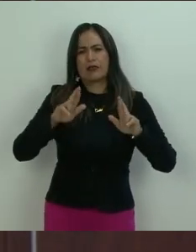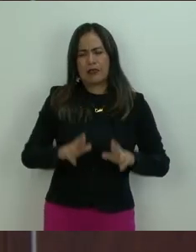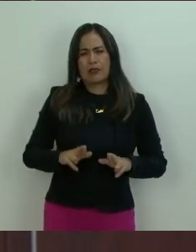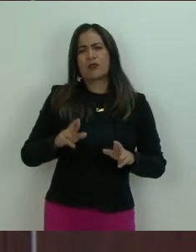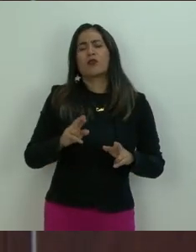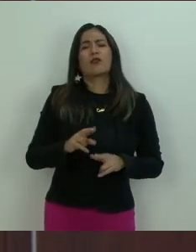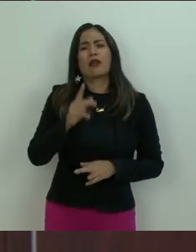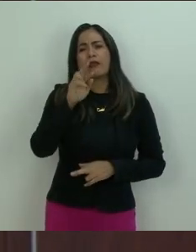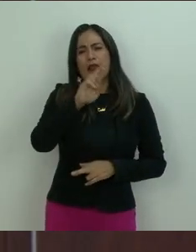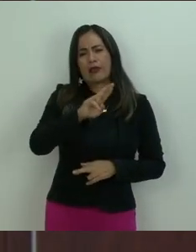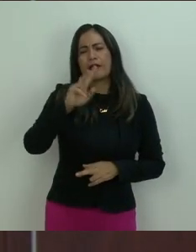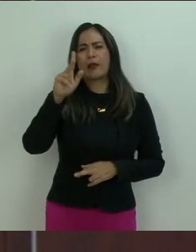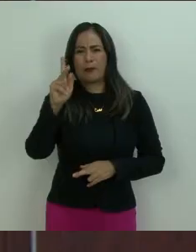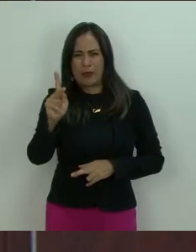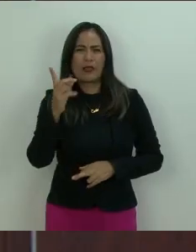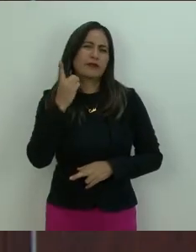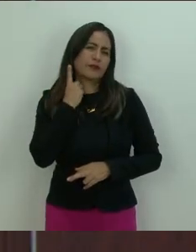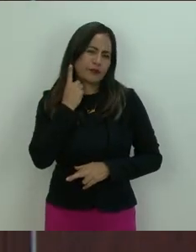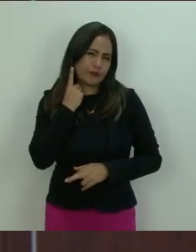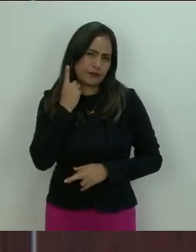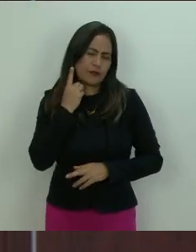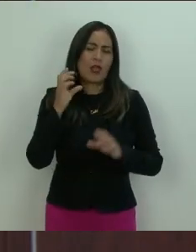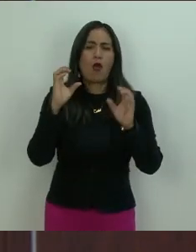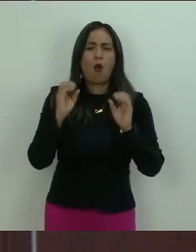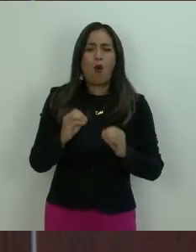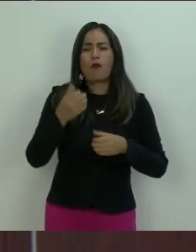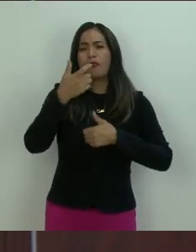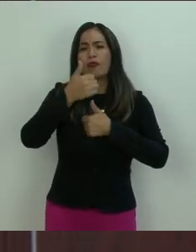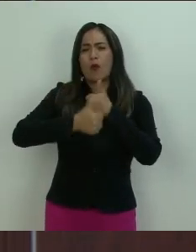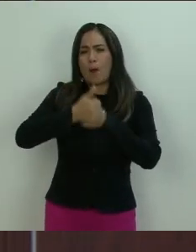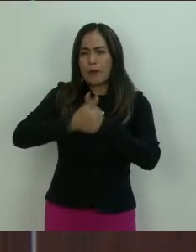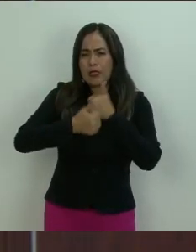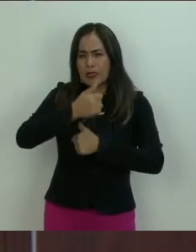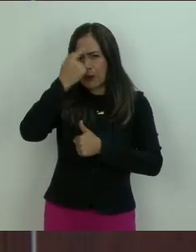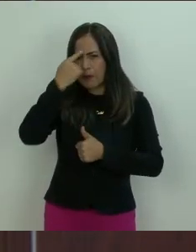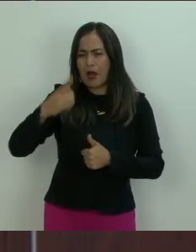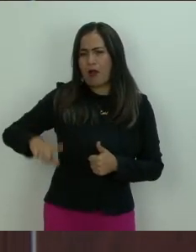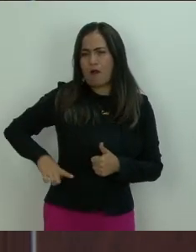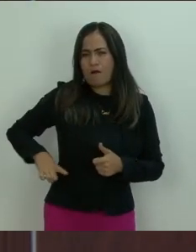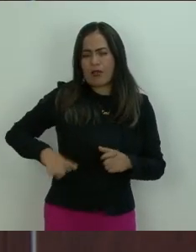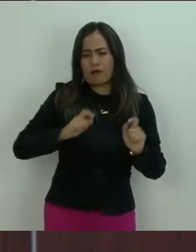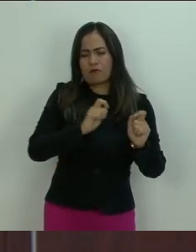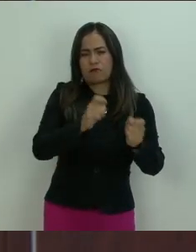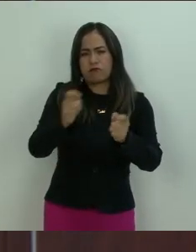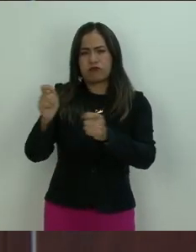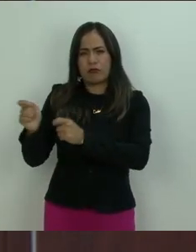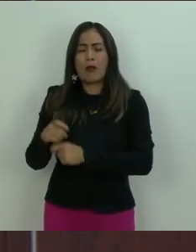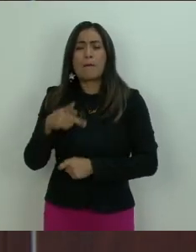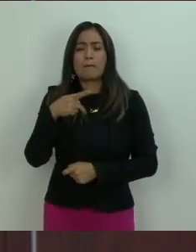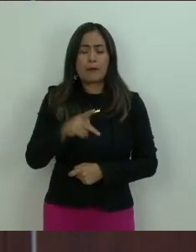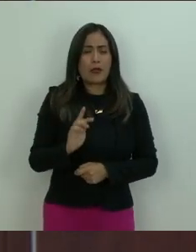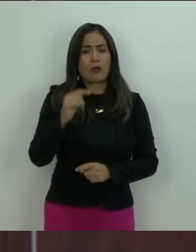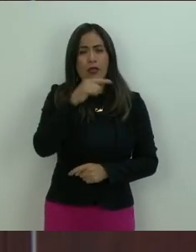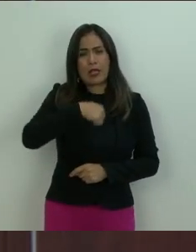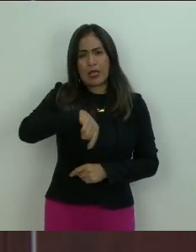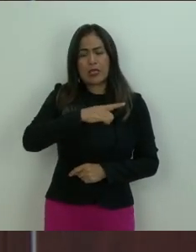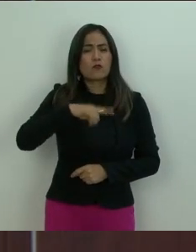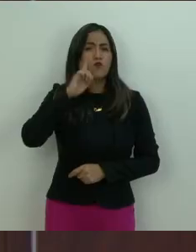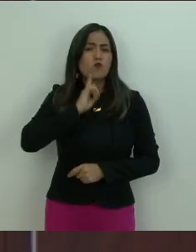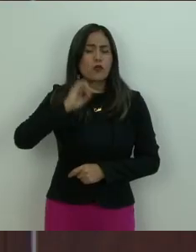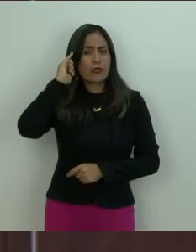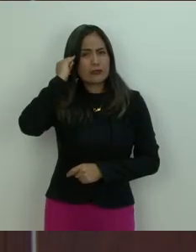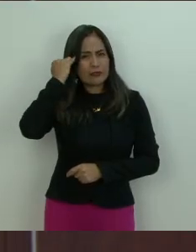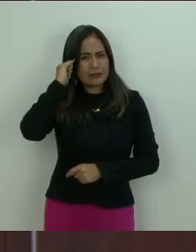o si van a competir por algunos cargos públicos, pero la presencia de mujeres indígenas, repito, ha